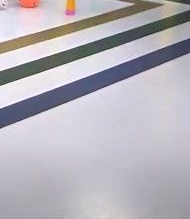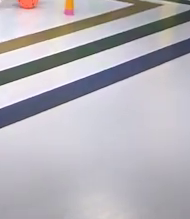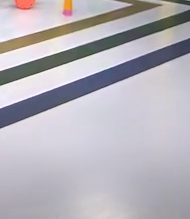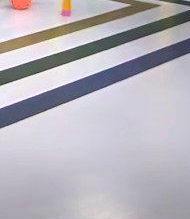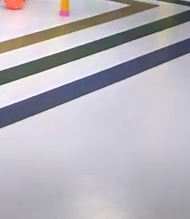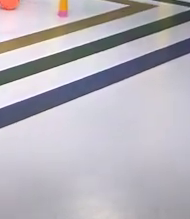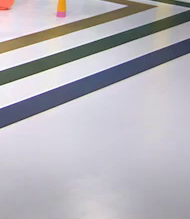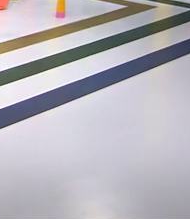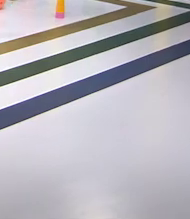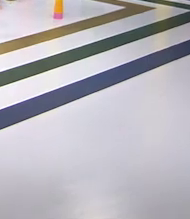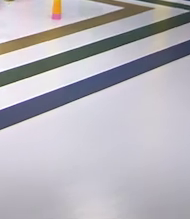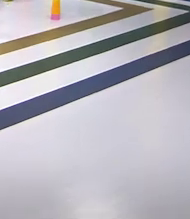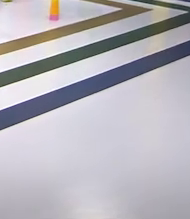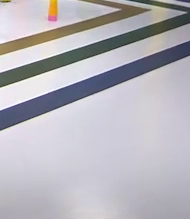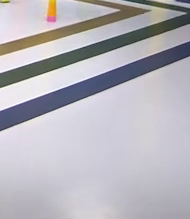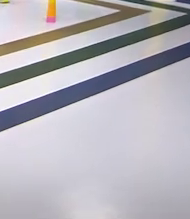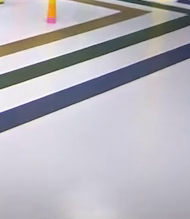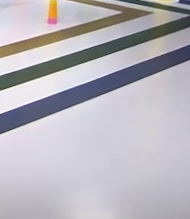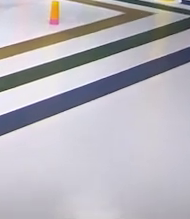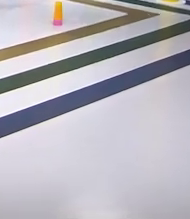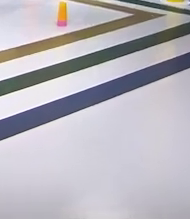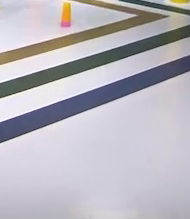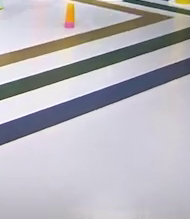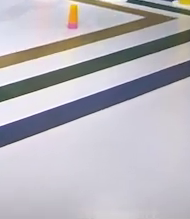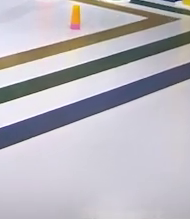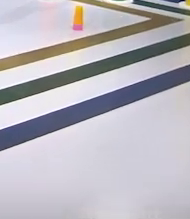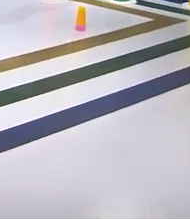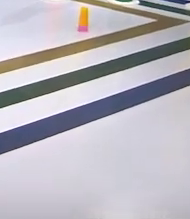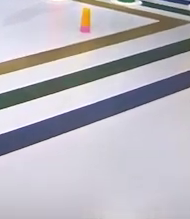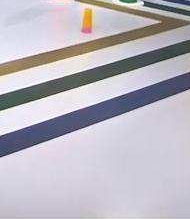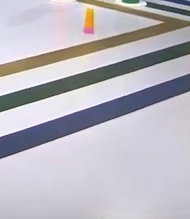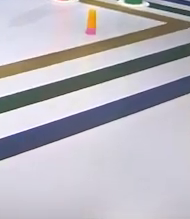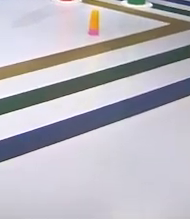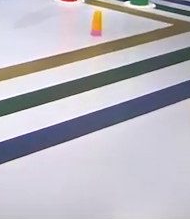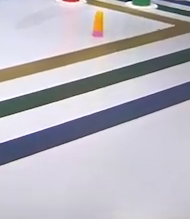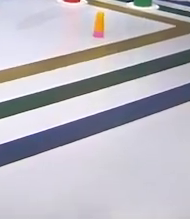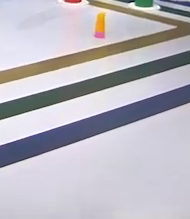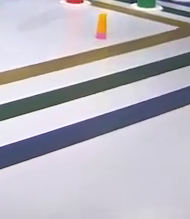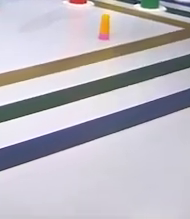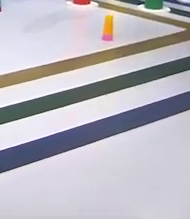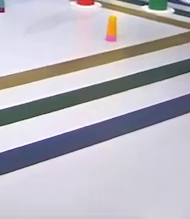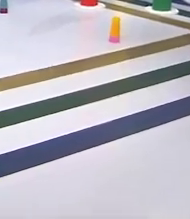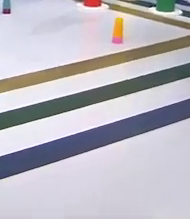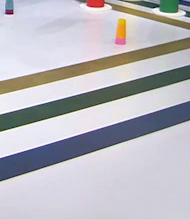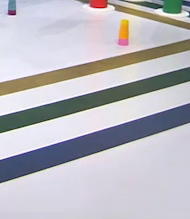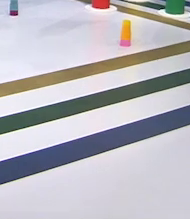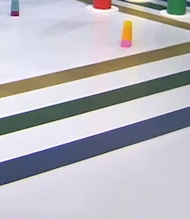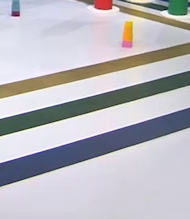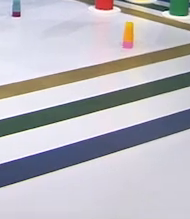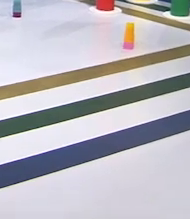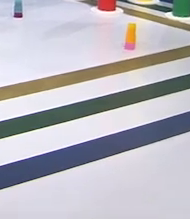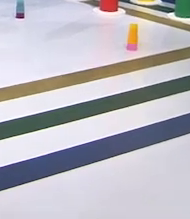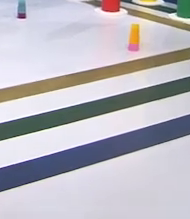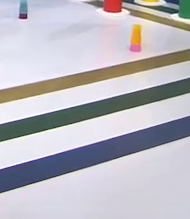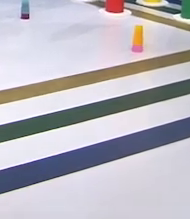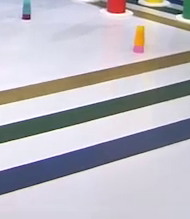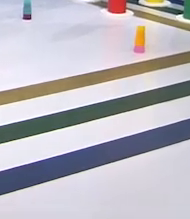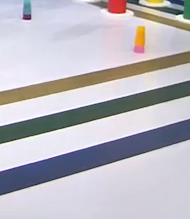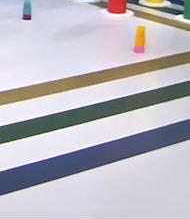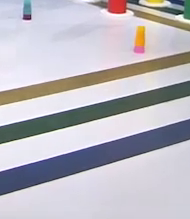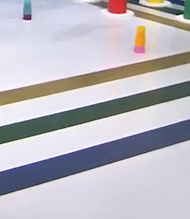dulce conduce en carrera hay que cuando se oye se paró y pelota a ver vamos a meter un gol y entonces